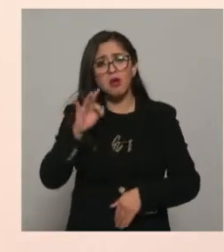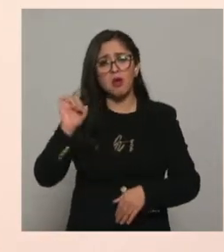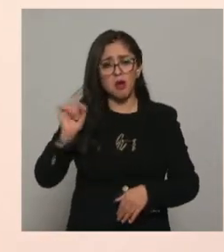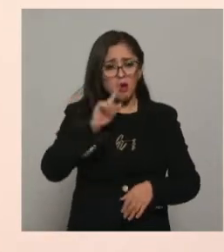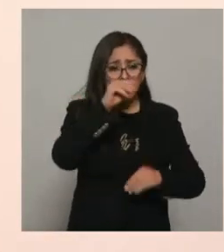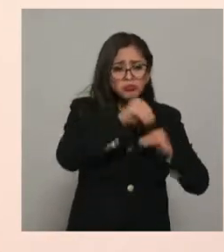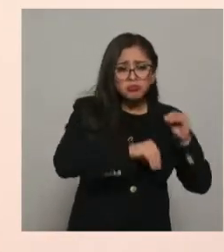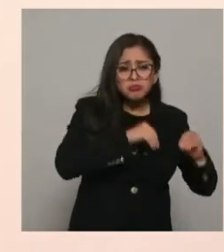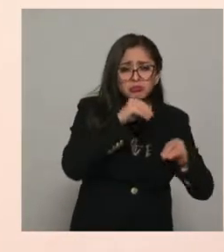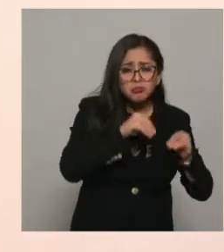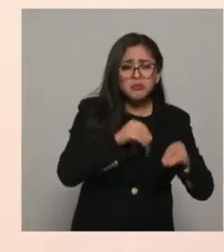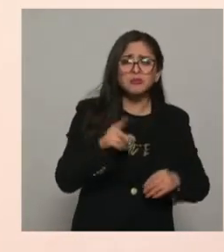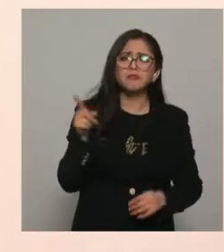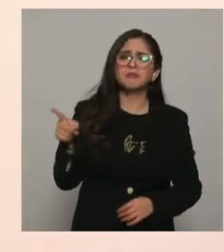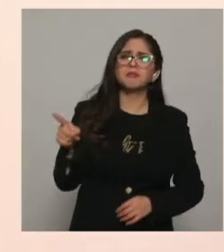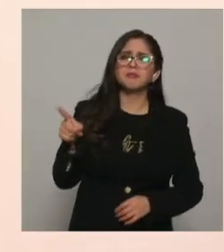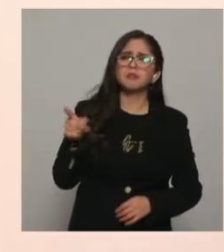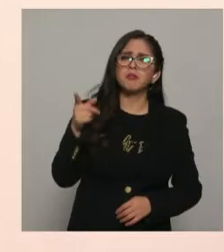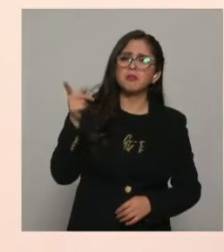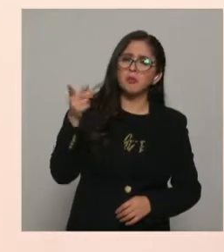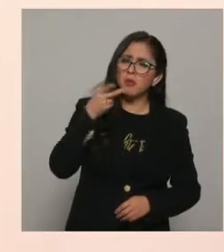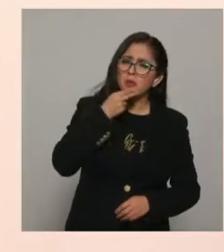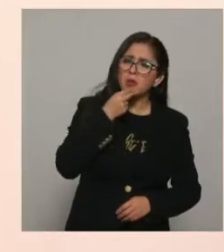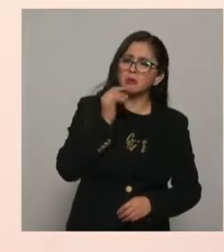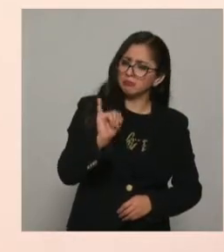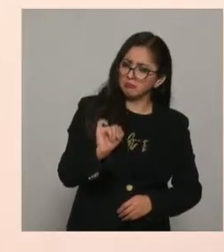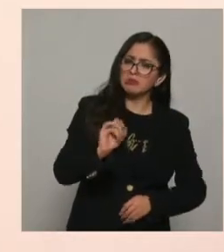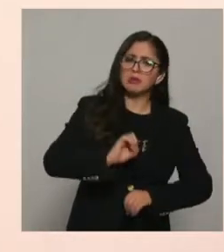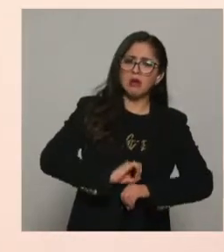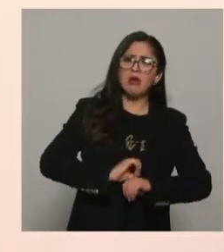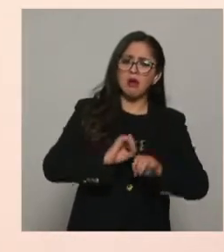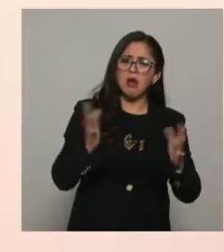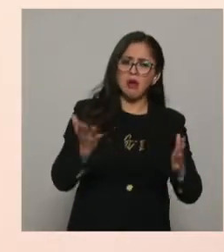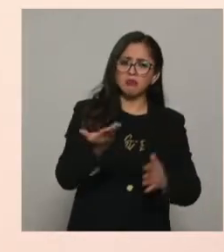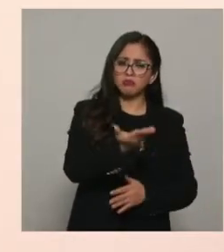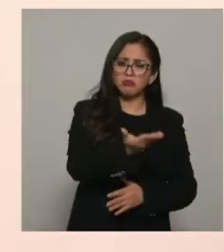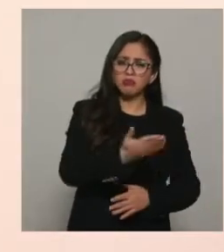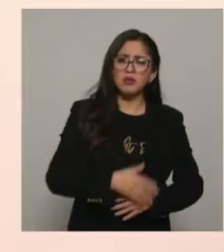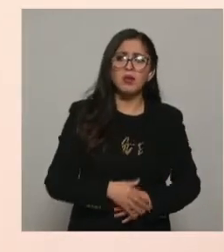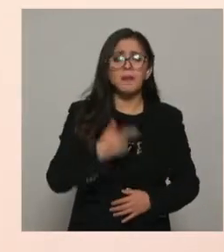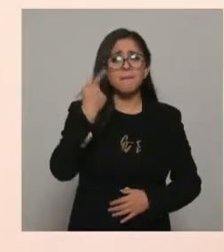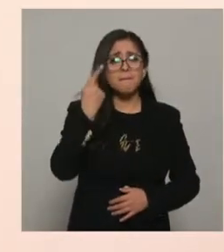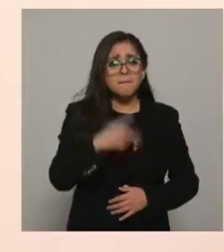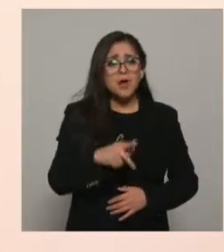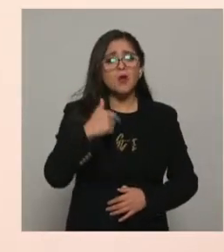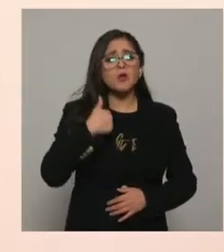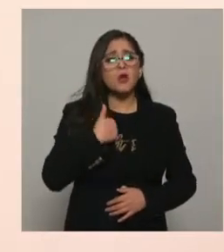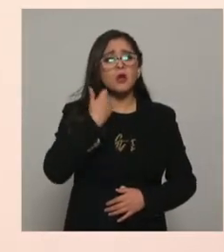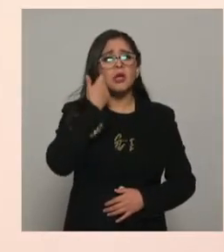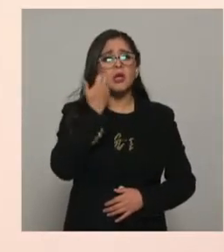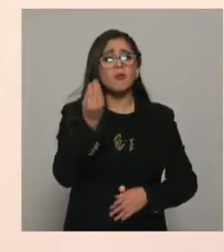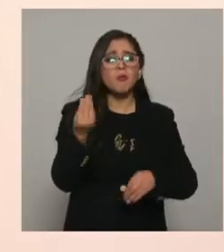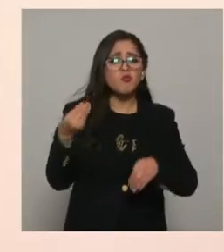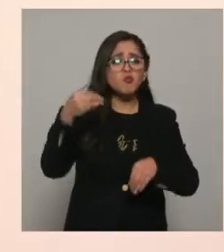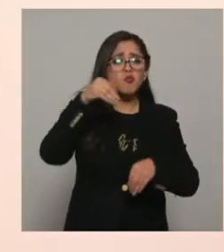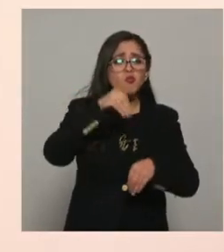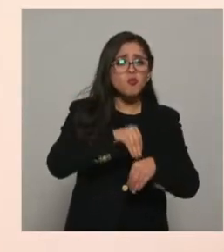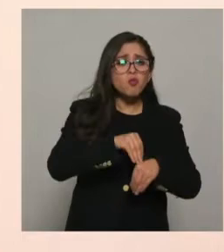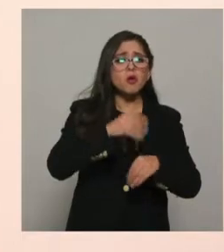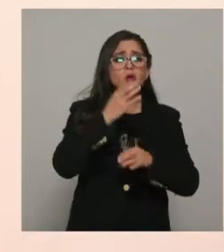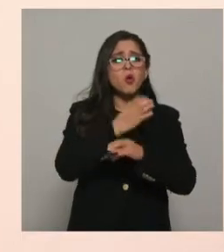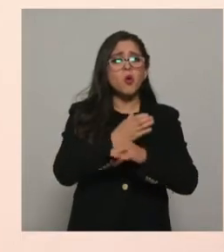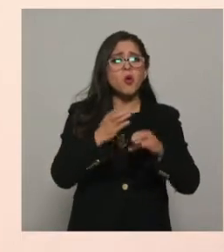aprovecha para decirle sí, cómo no. Pero me dejan poner algunos elementos